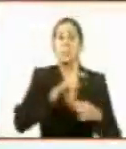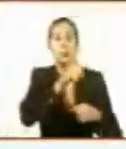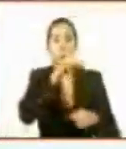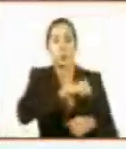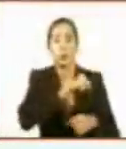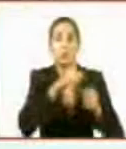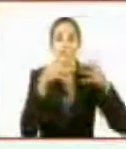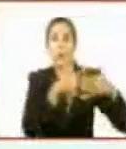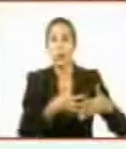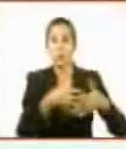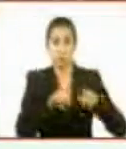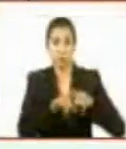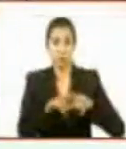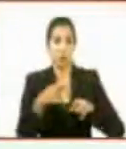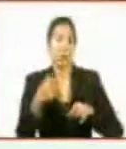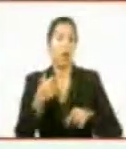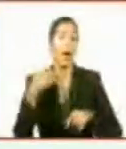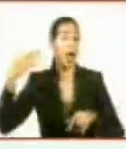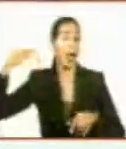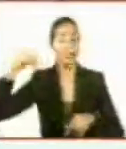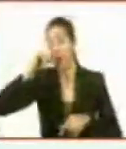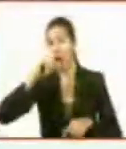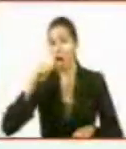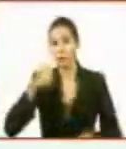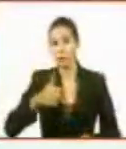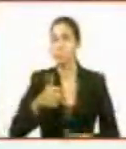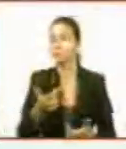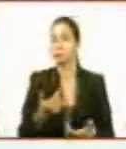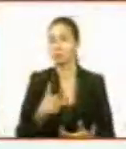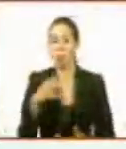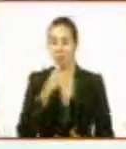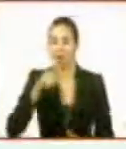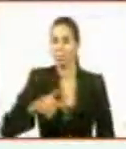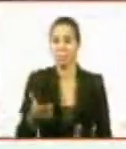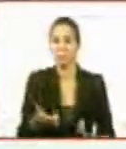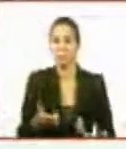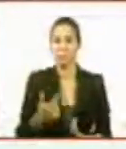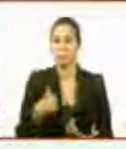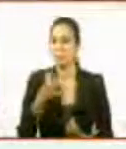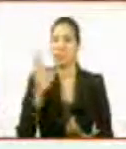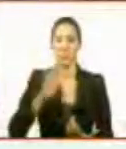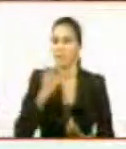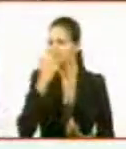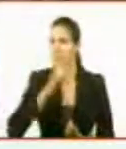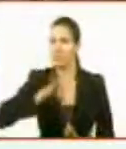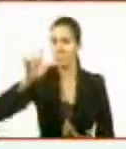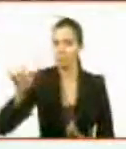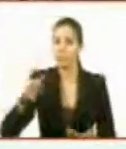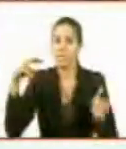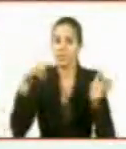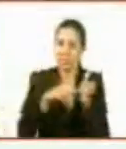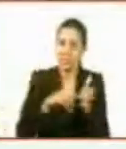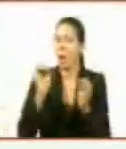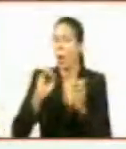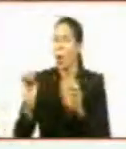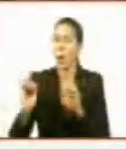de Washington, como lo tuvo durante mucho tiempo, yo no estaría aquí el presidente. No estaría en Moscú, ni estaría en Siria.